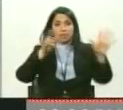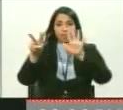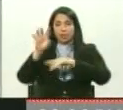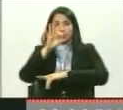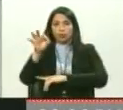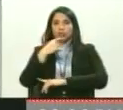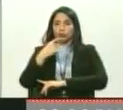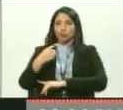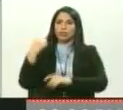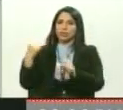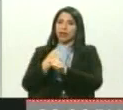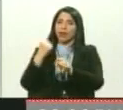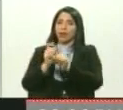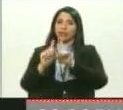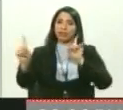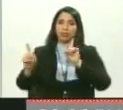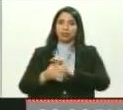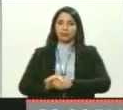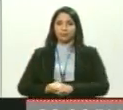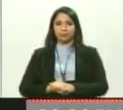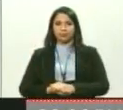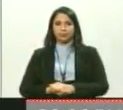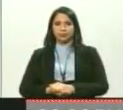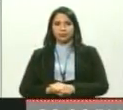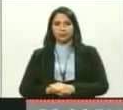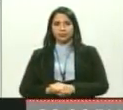17% dice trabajar a distancia.